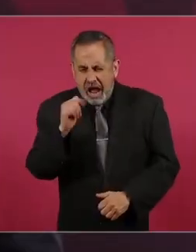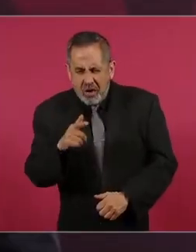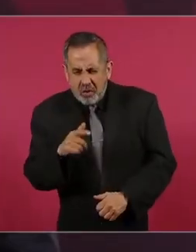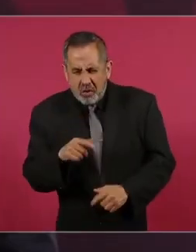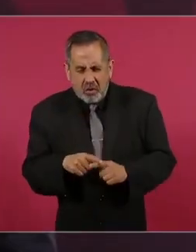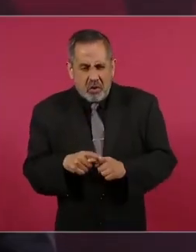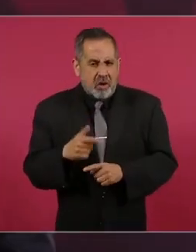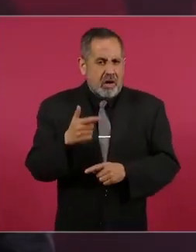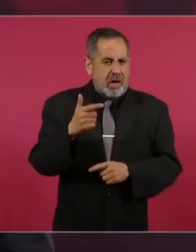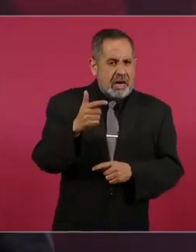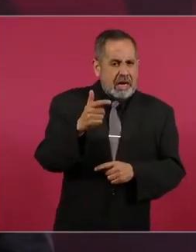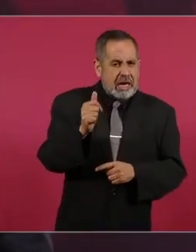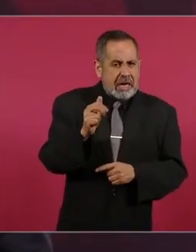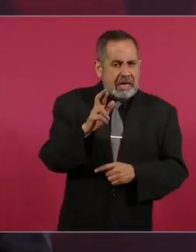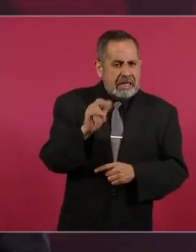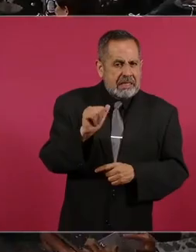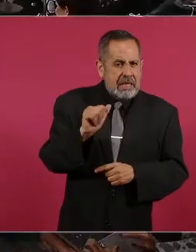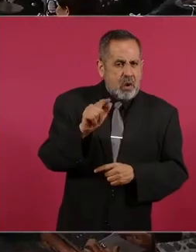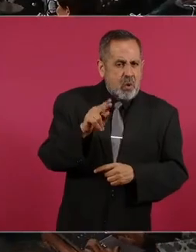García Luna.